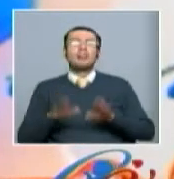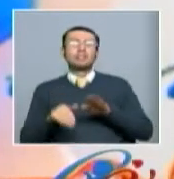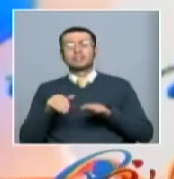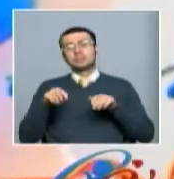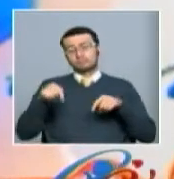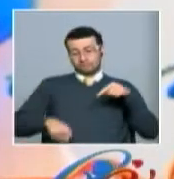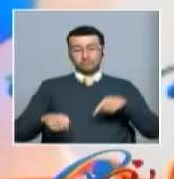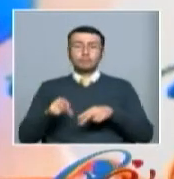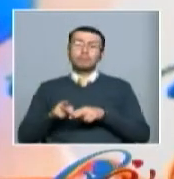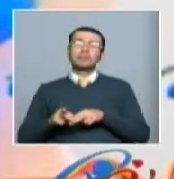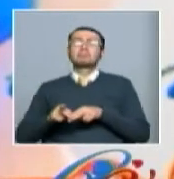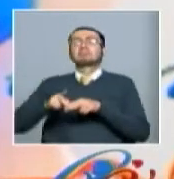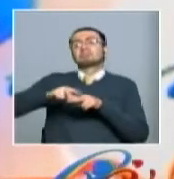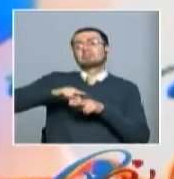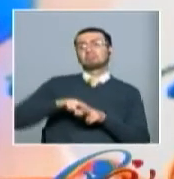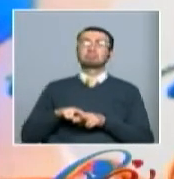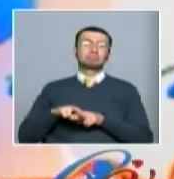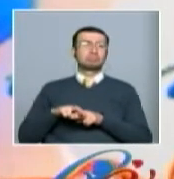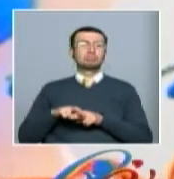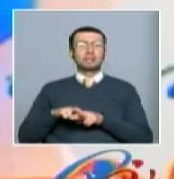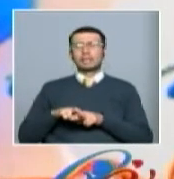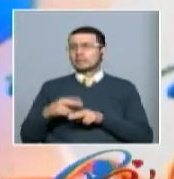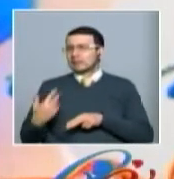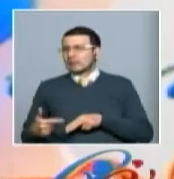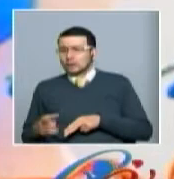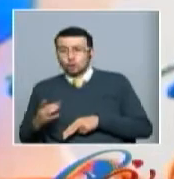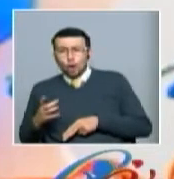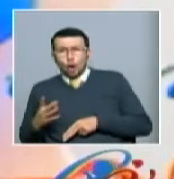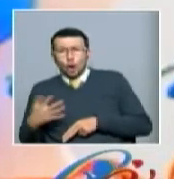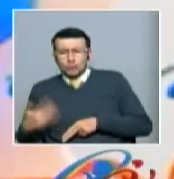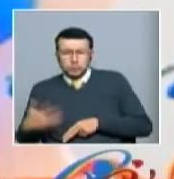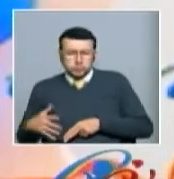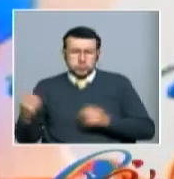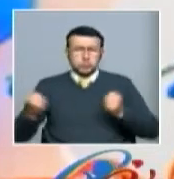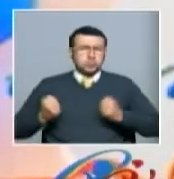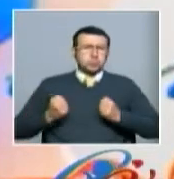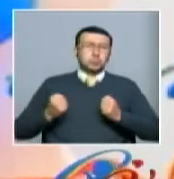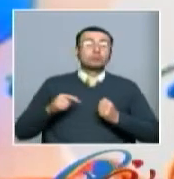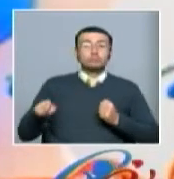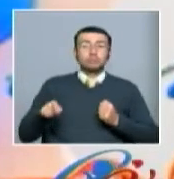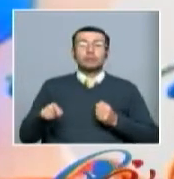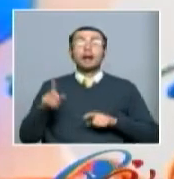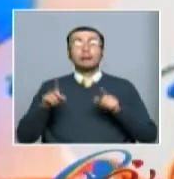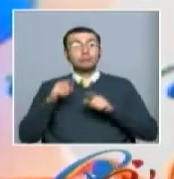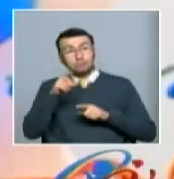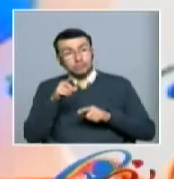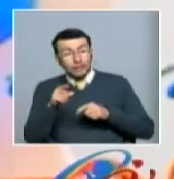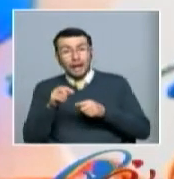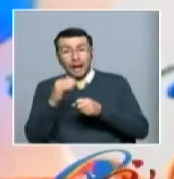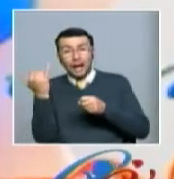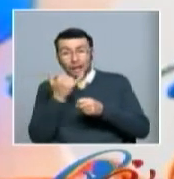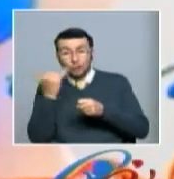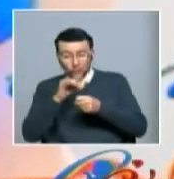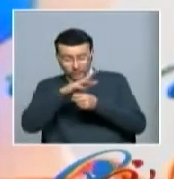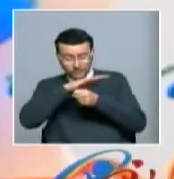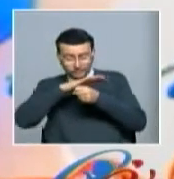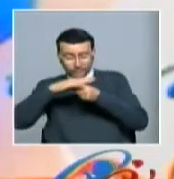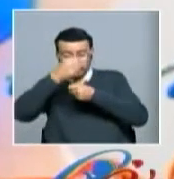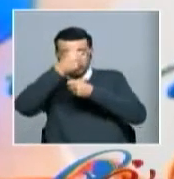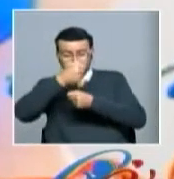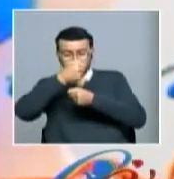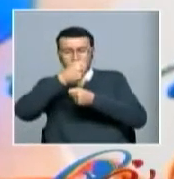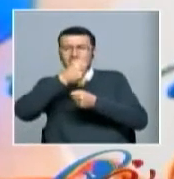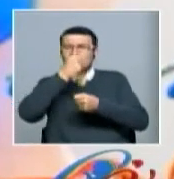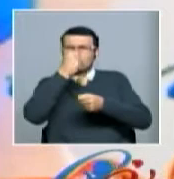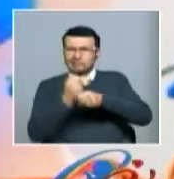se entumece la pierna y el dolor es intenso. ¿Ustedes se imaginan? Es esa cosita azul que se hernia y machaca ese nervio,